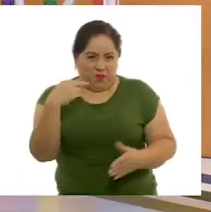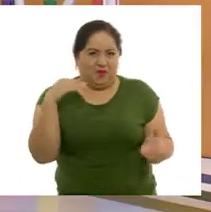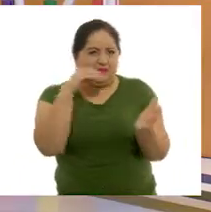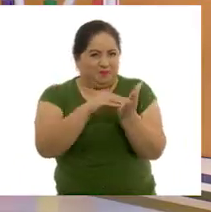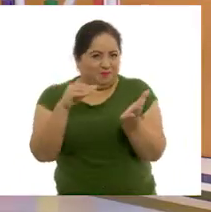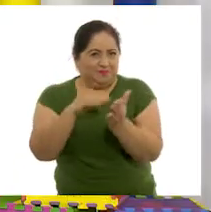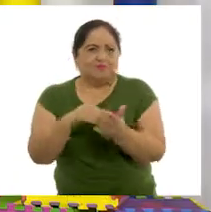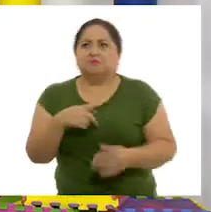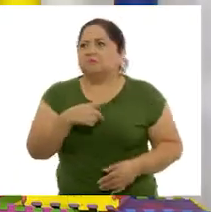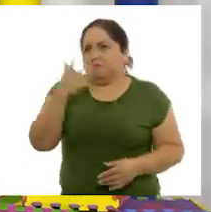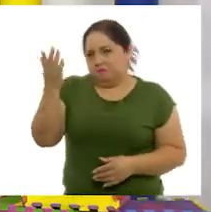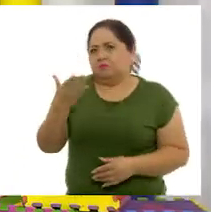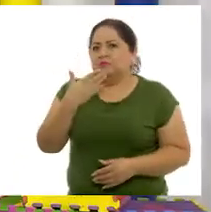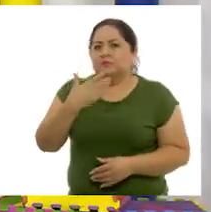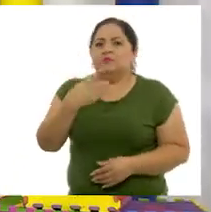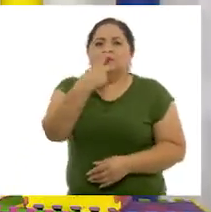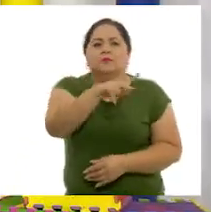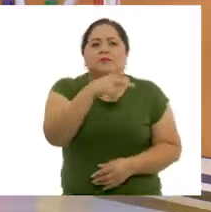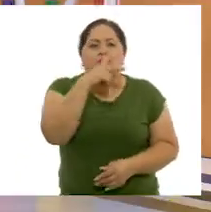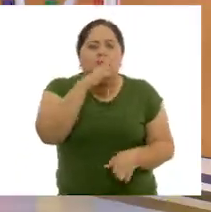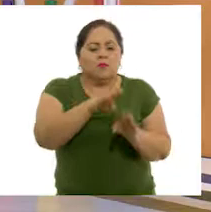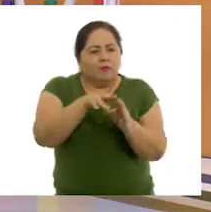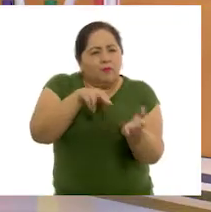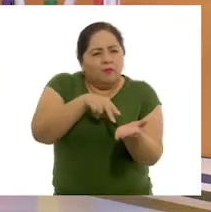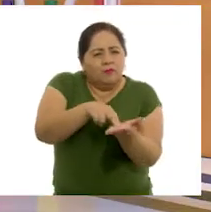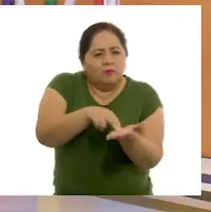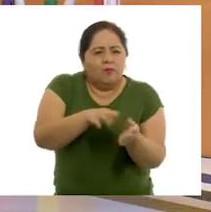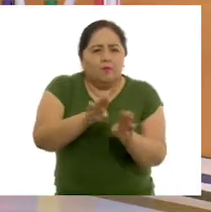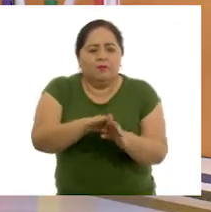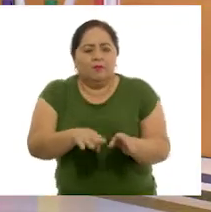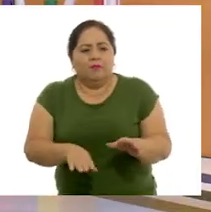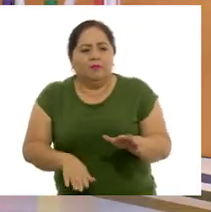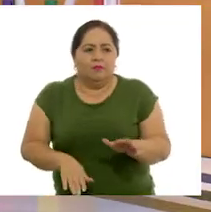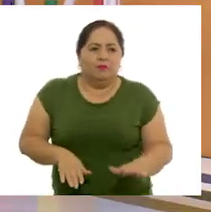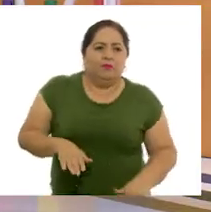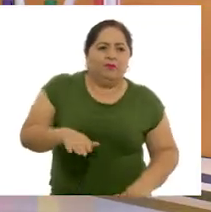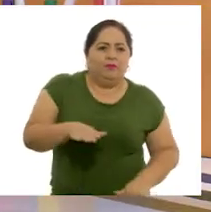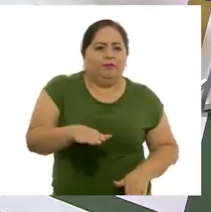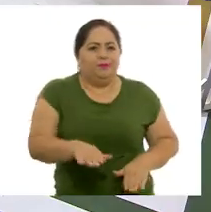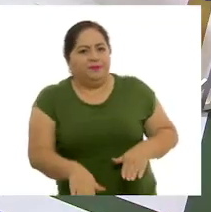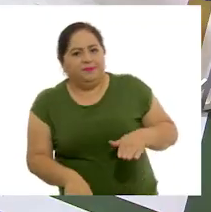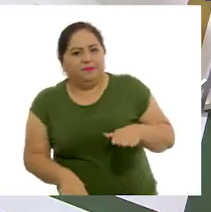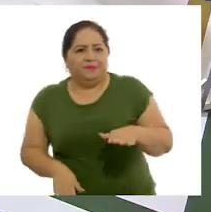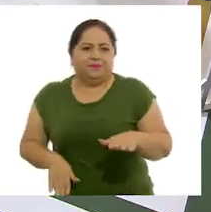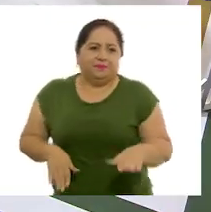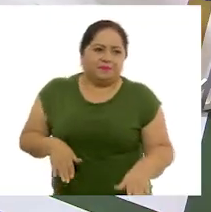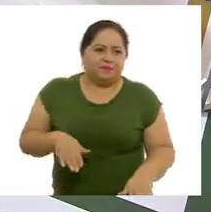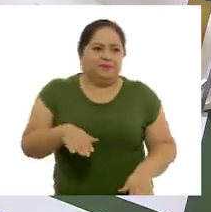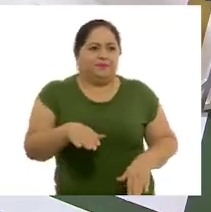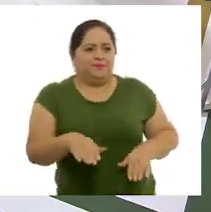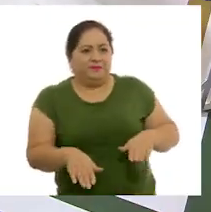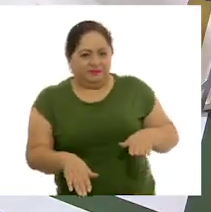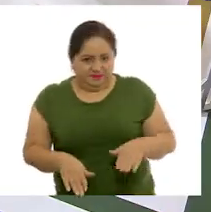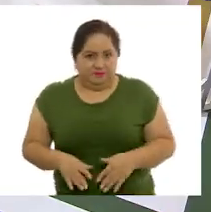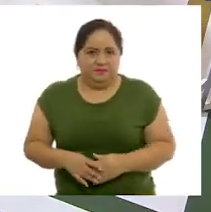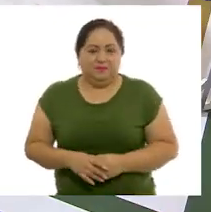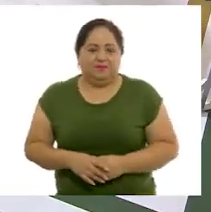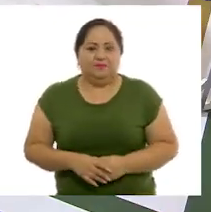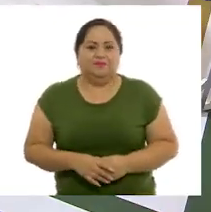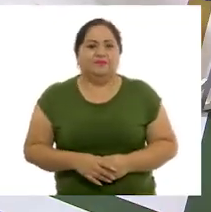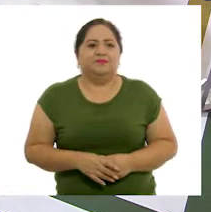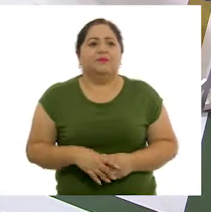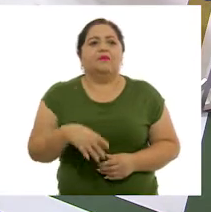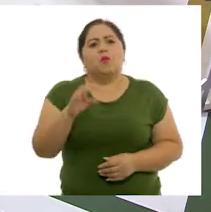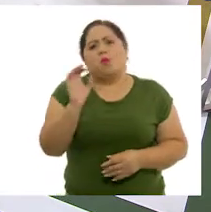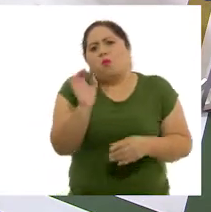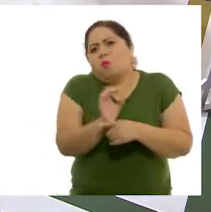bien. Por ejemplo, el de papá, que podría ser, como dices, que camina siempre con prisa, ¿no? Y sí, con fuerza y se va balanceando. Sí. Entonces,